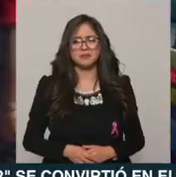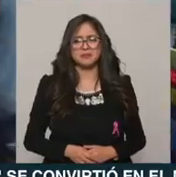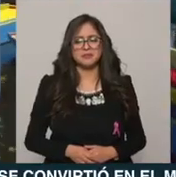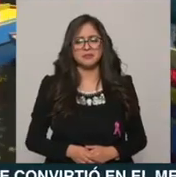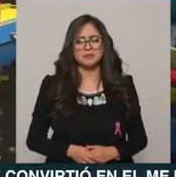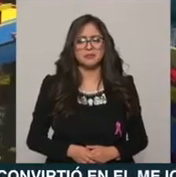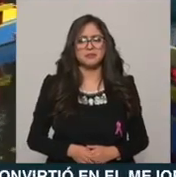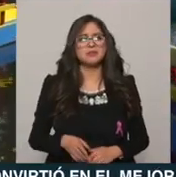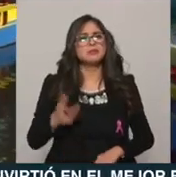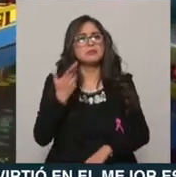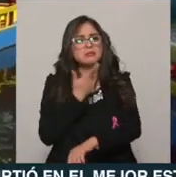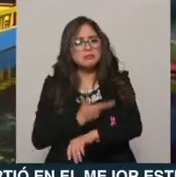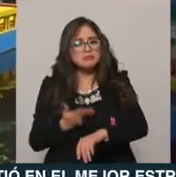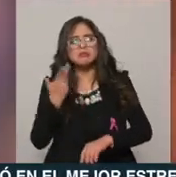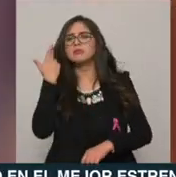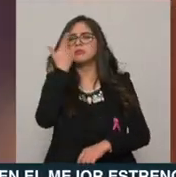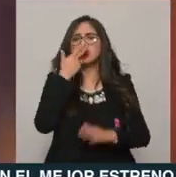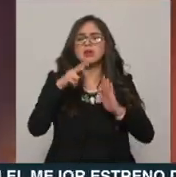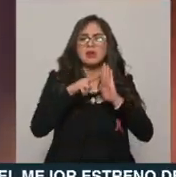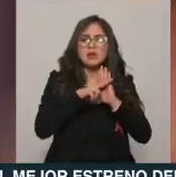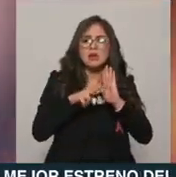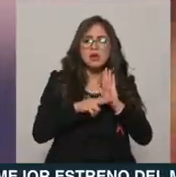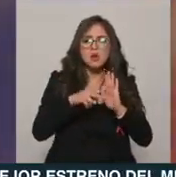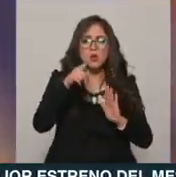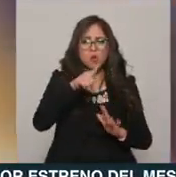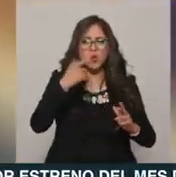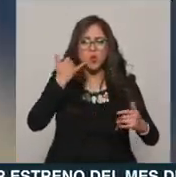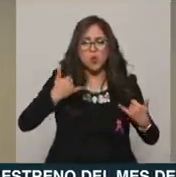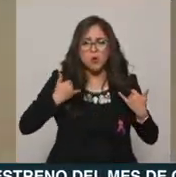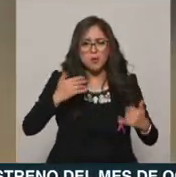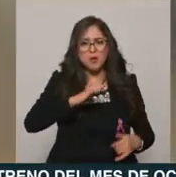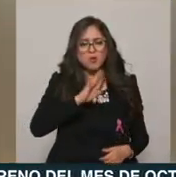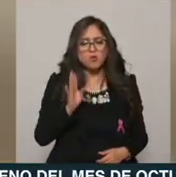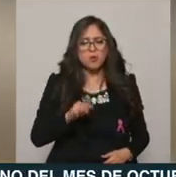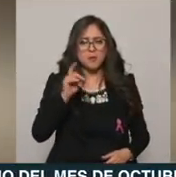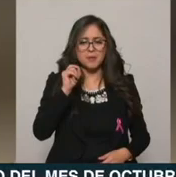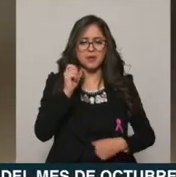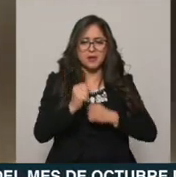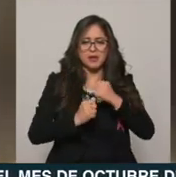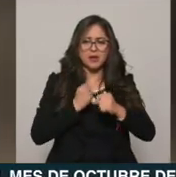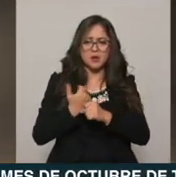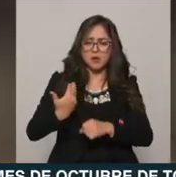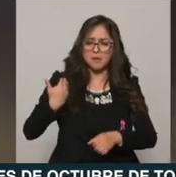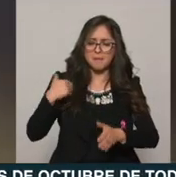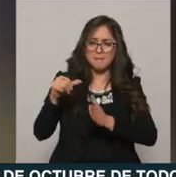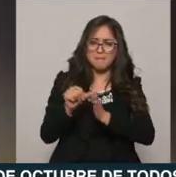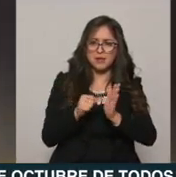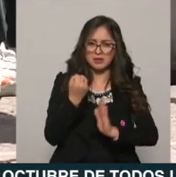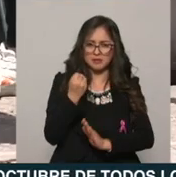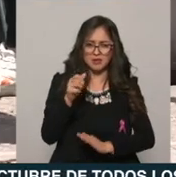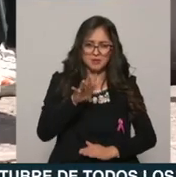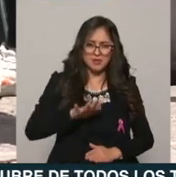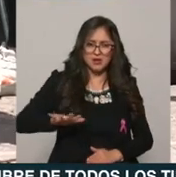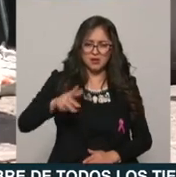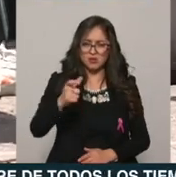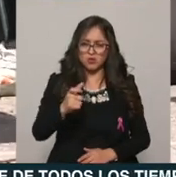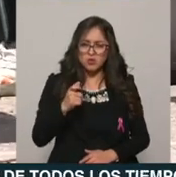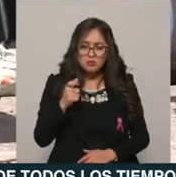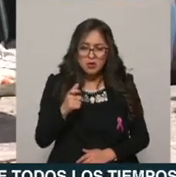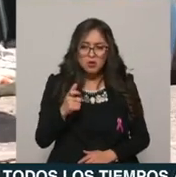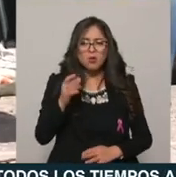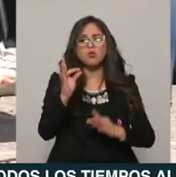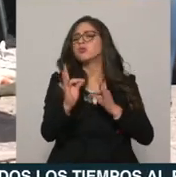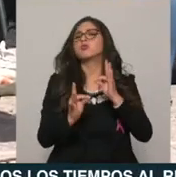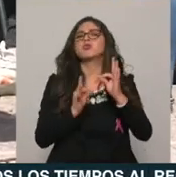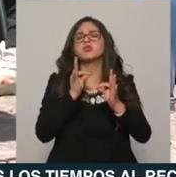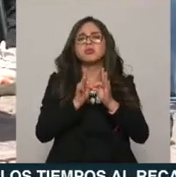Las medidas implementadas en los embarcaderos luego de la muerte de un joven de 20 años el pasado mes de septiembre en la alcaldía Xochimilco se están cumpliendo en